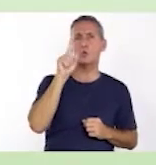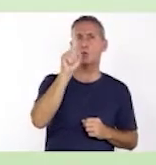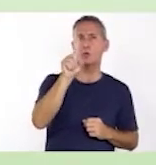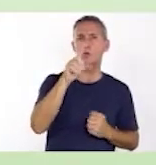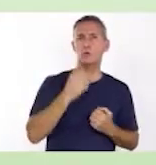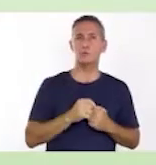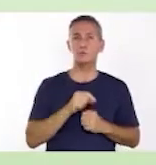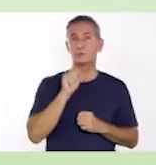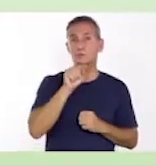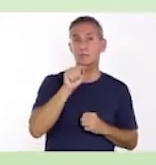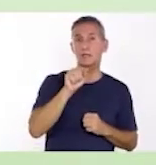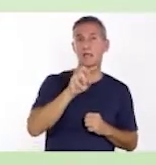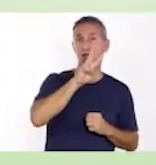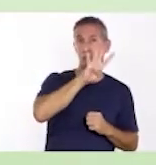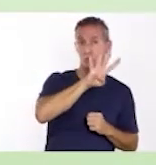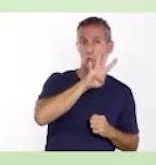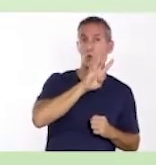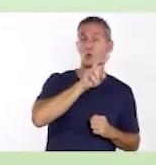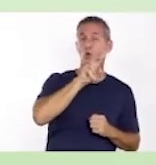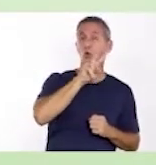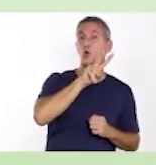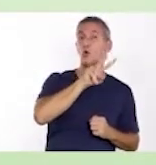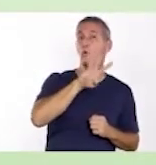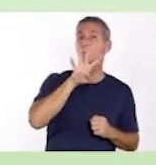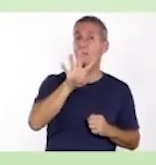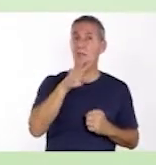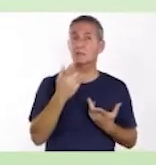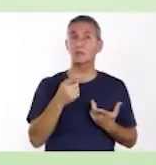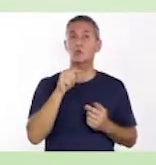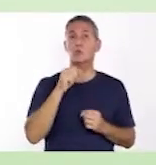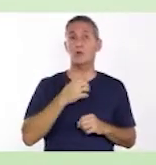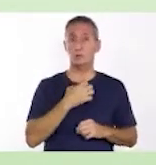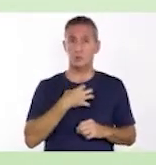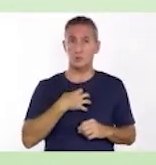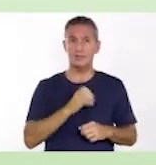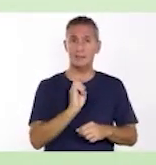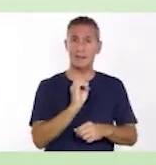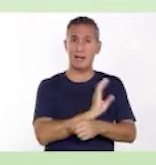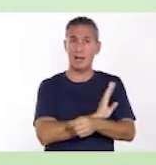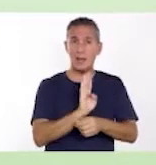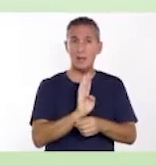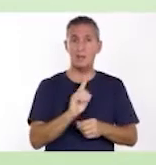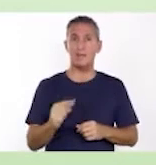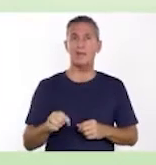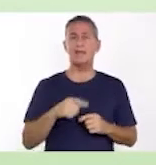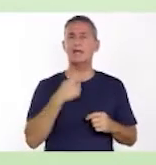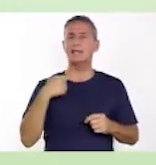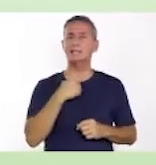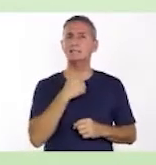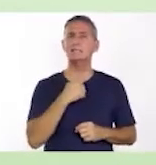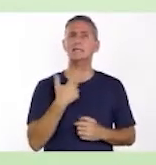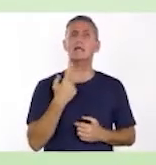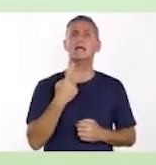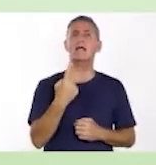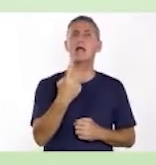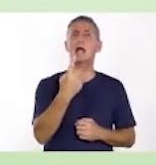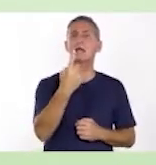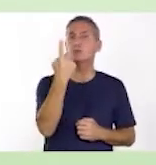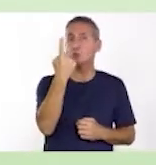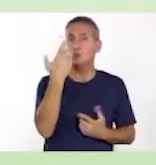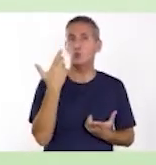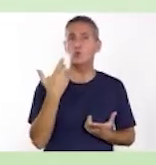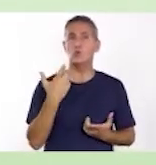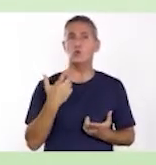1 de esos 24 cantos que tiene la obra. En ese canto 1, Aquiles